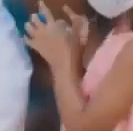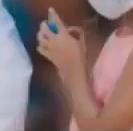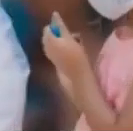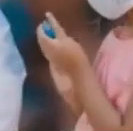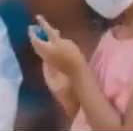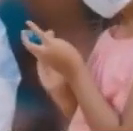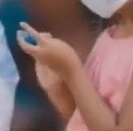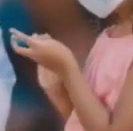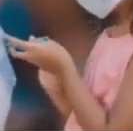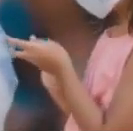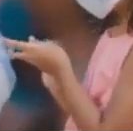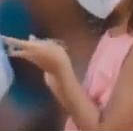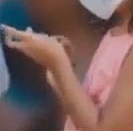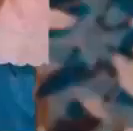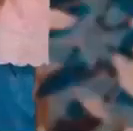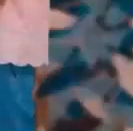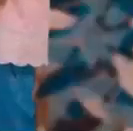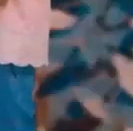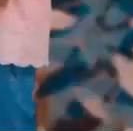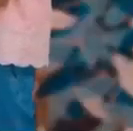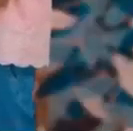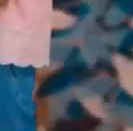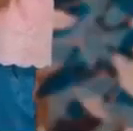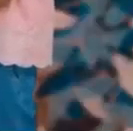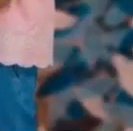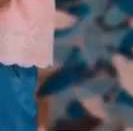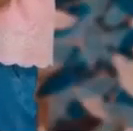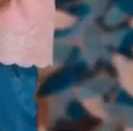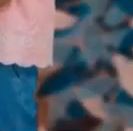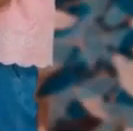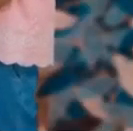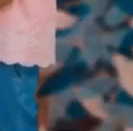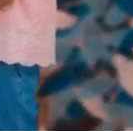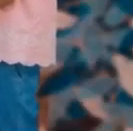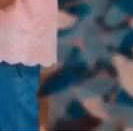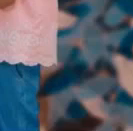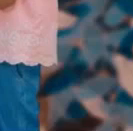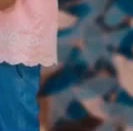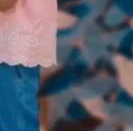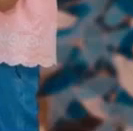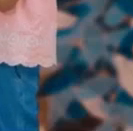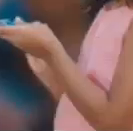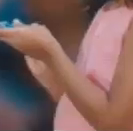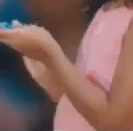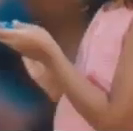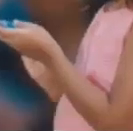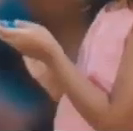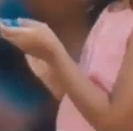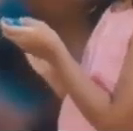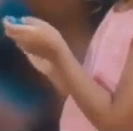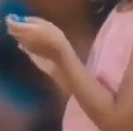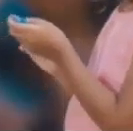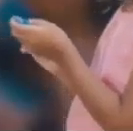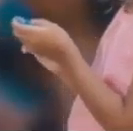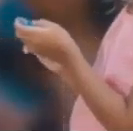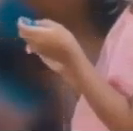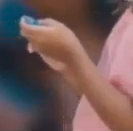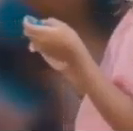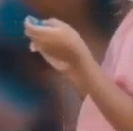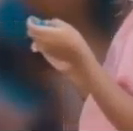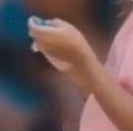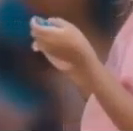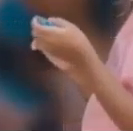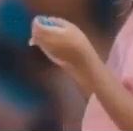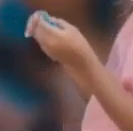¿Qué fue lo que me gané con la vacuna? ¿Qué fue? ¿Qué dice la pegatina? ¿Qué me gané?